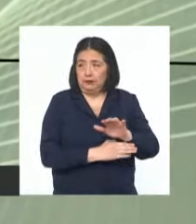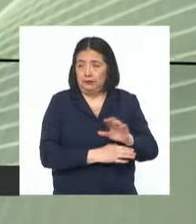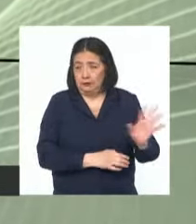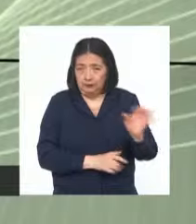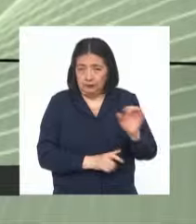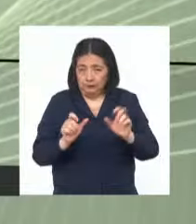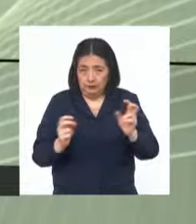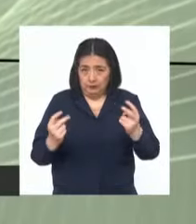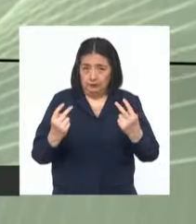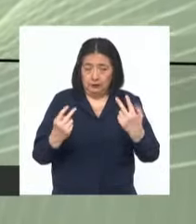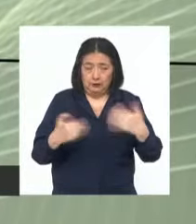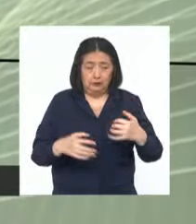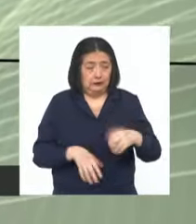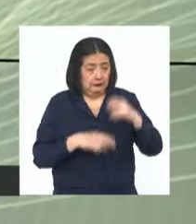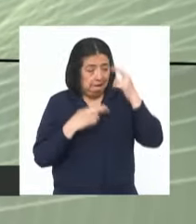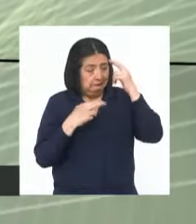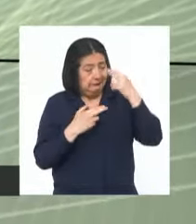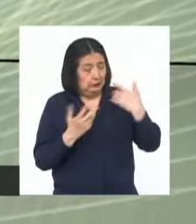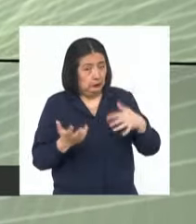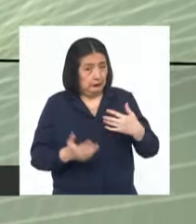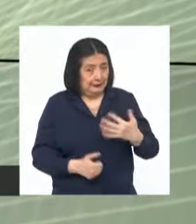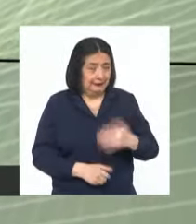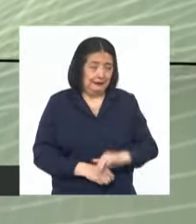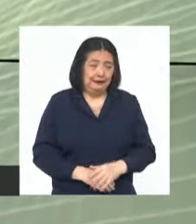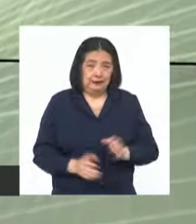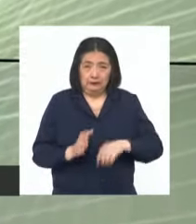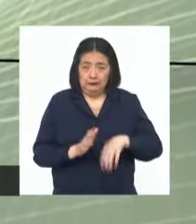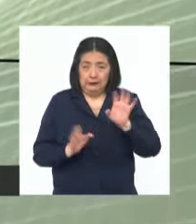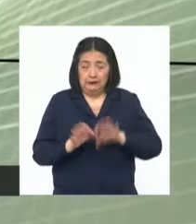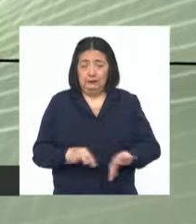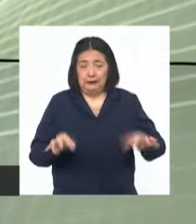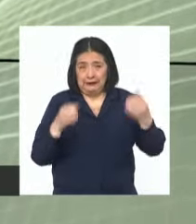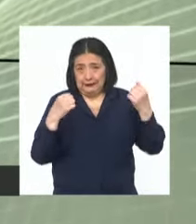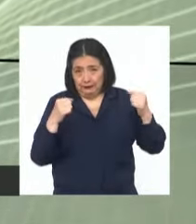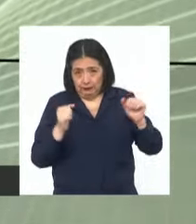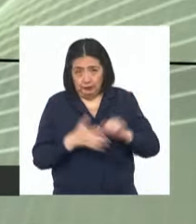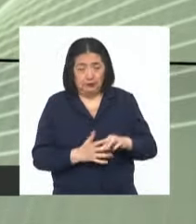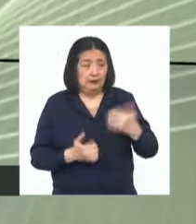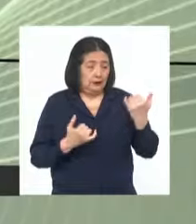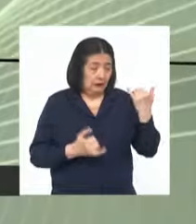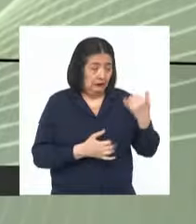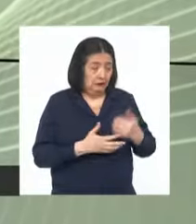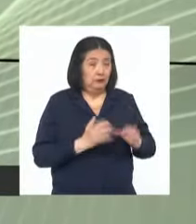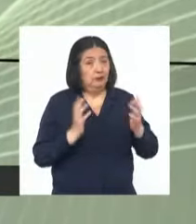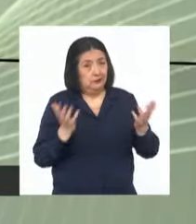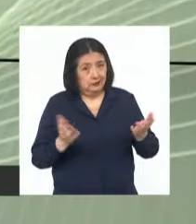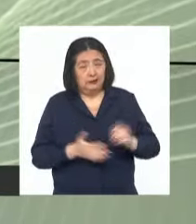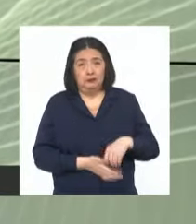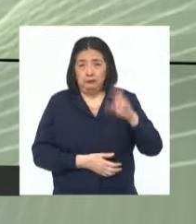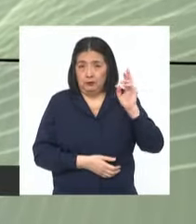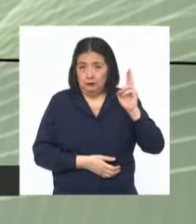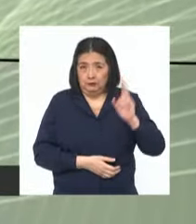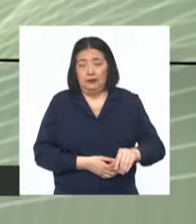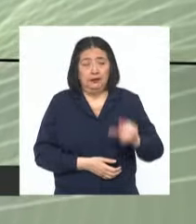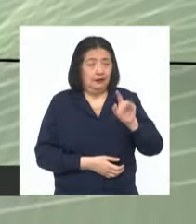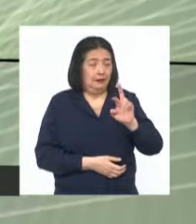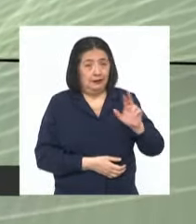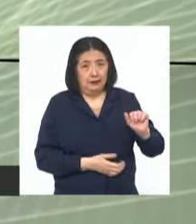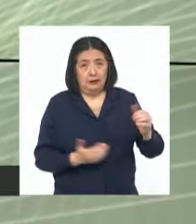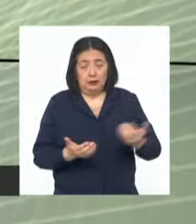para todos. La noticia que viene siendo, digamos, lo más importante en deportes en las últimas horas tiene que ver con Ricardo Gareca, que